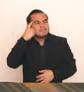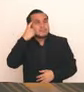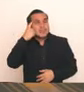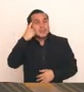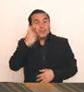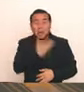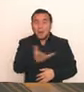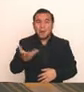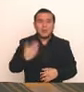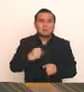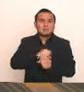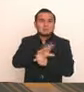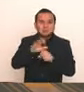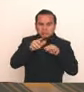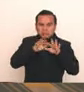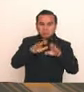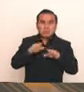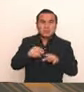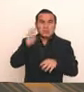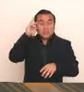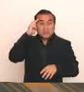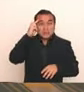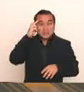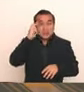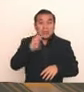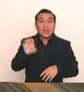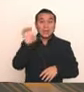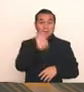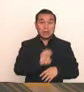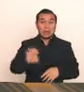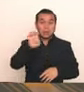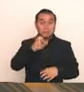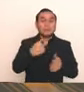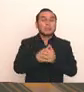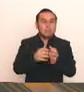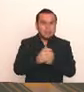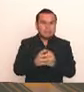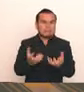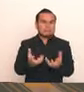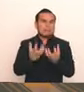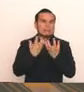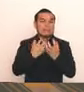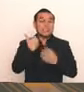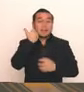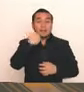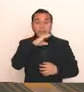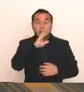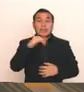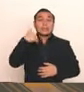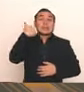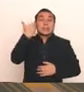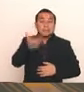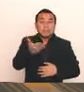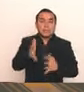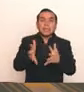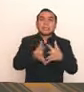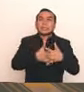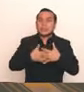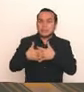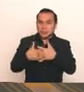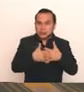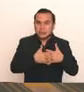piedra y más que todo que más que todo atacaría de europa luego cuando eeuu se volvió el epicentro